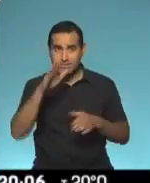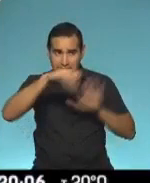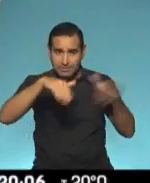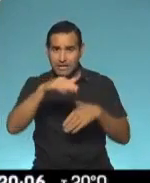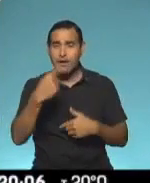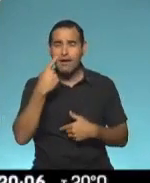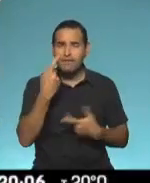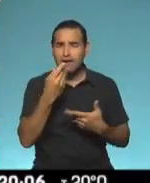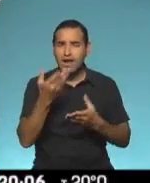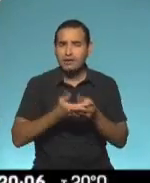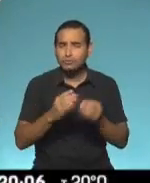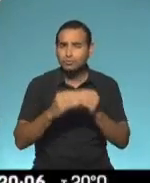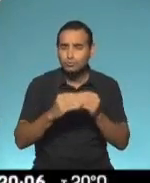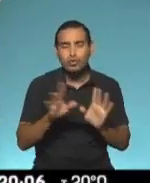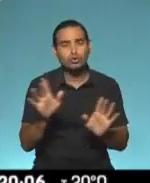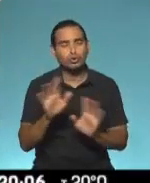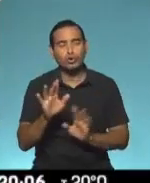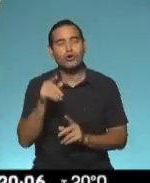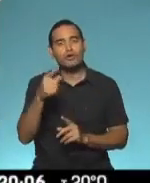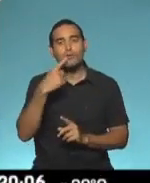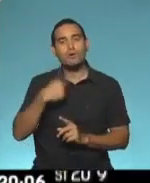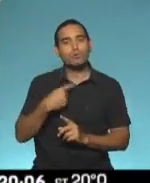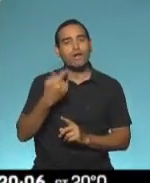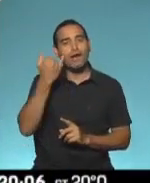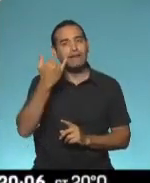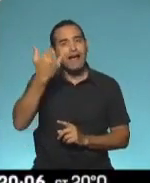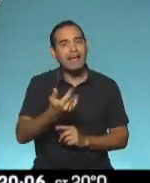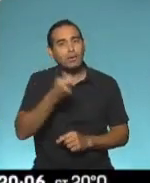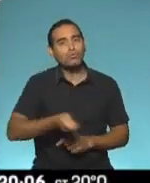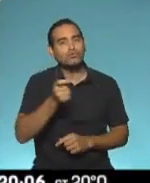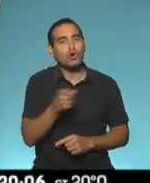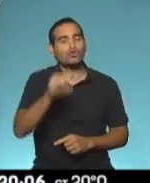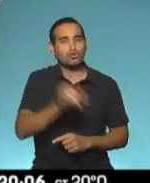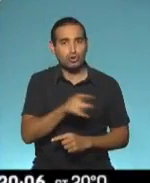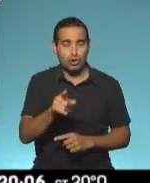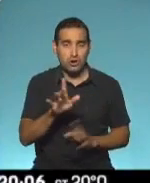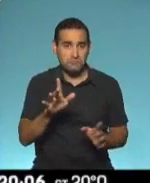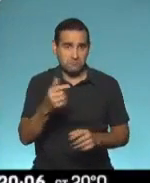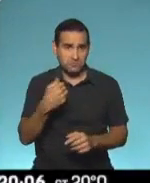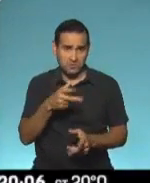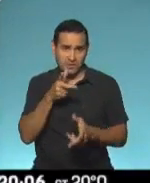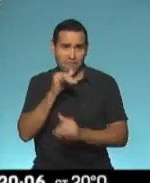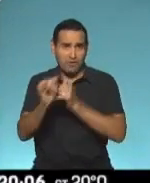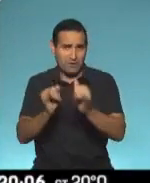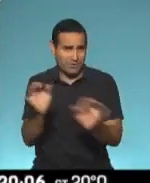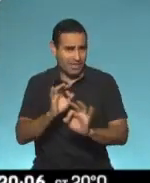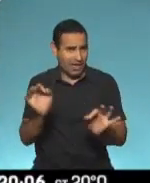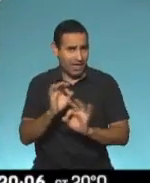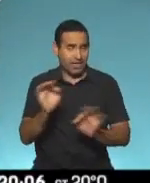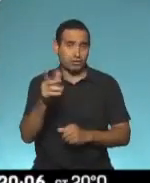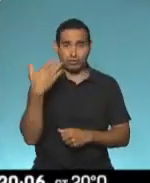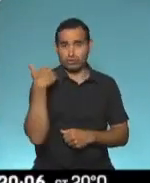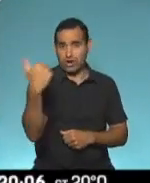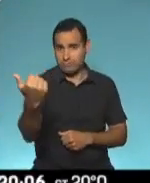involucraban. No, para ver si habían ingresado causas, cosas que, por supuesto, nosotros no dábamos ningún tipo de información, llamaban a la sala